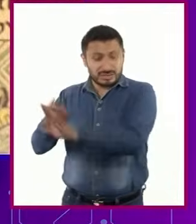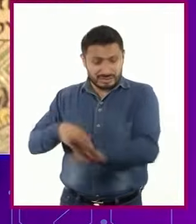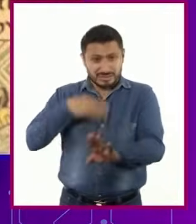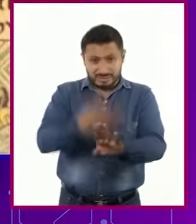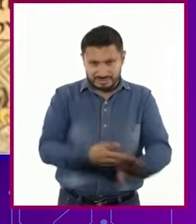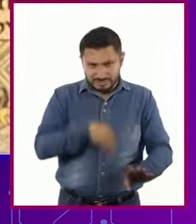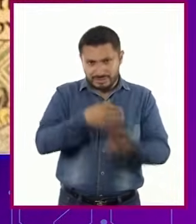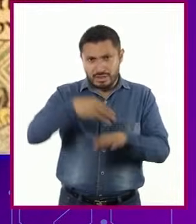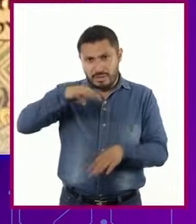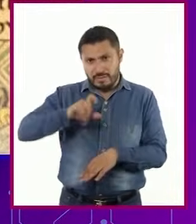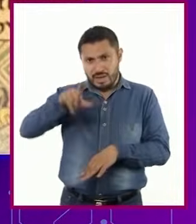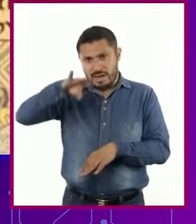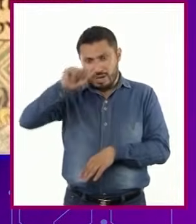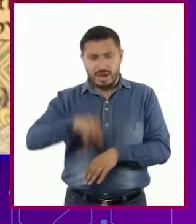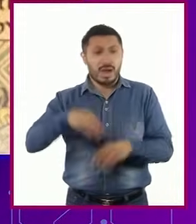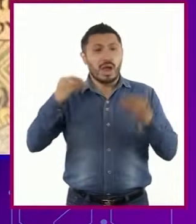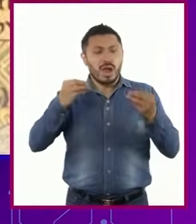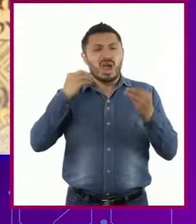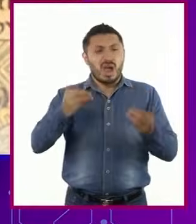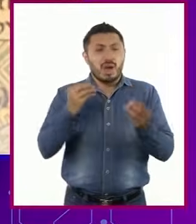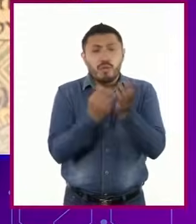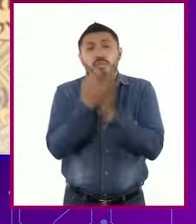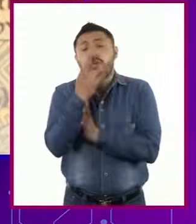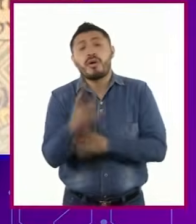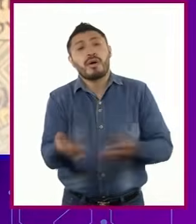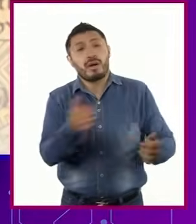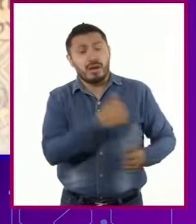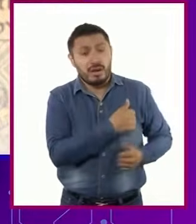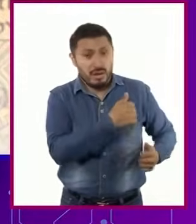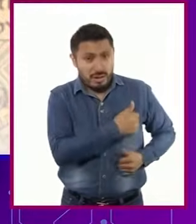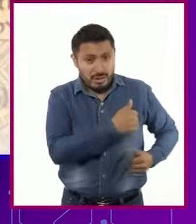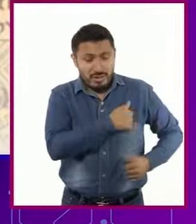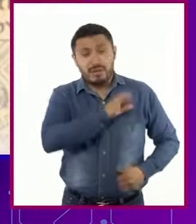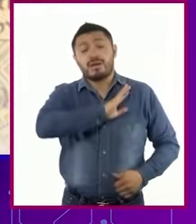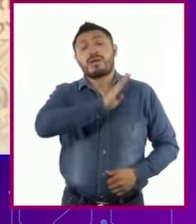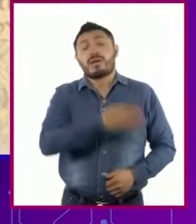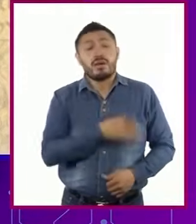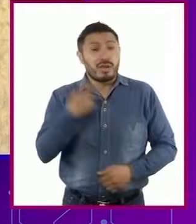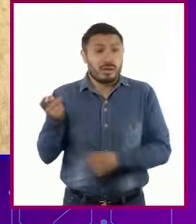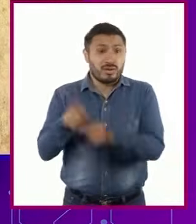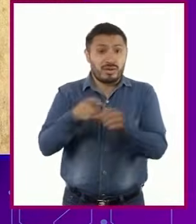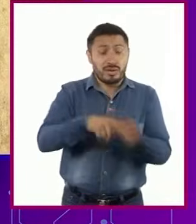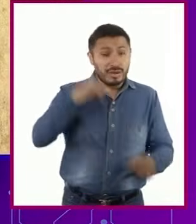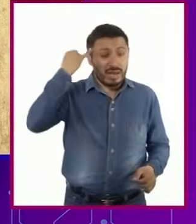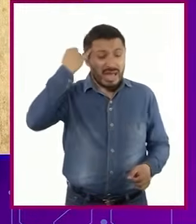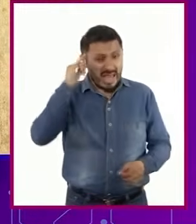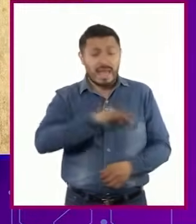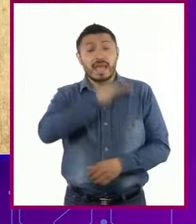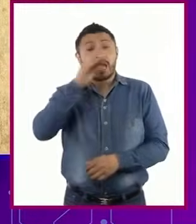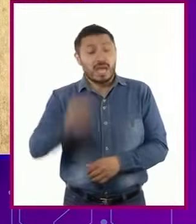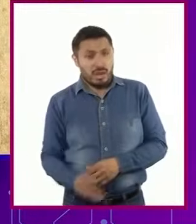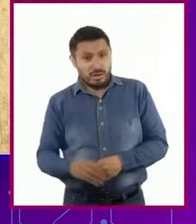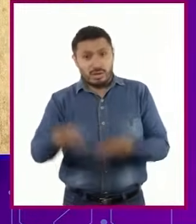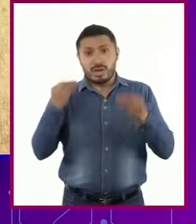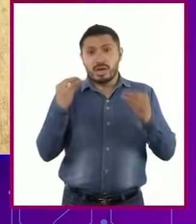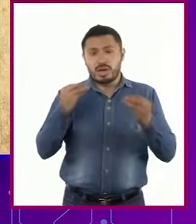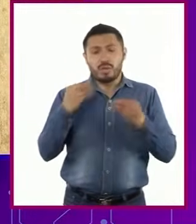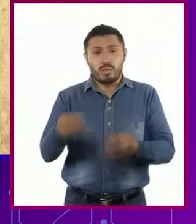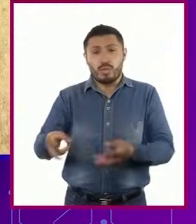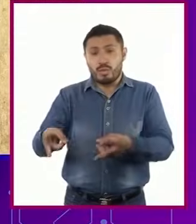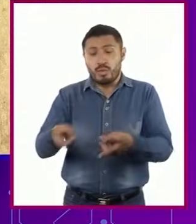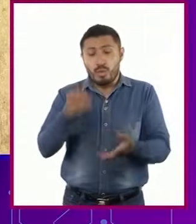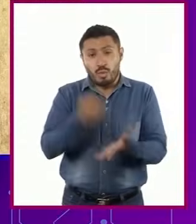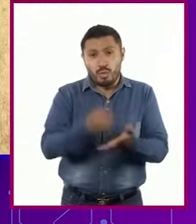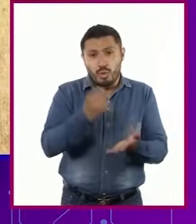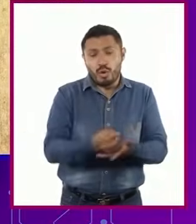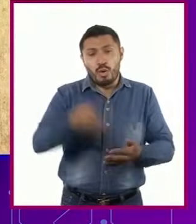mexicas, la mayoría de los soldados españoles y sus aliados indígenas murieron, y gran parte del botín